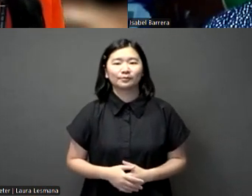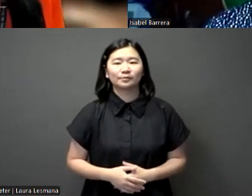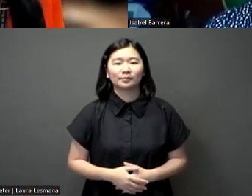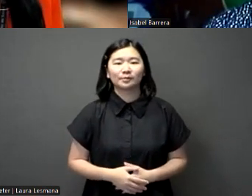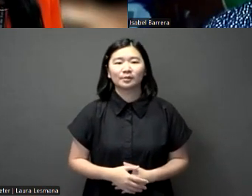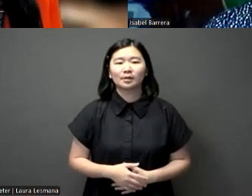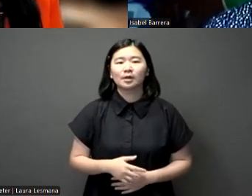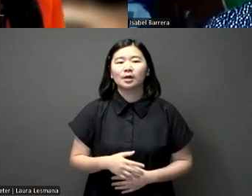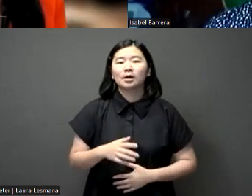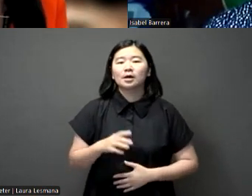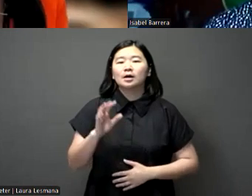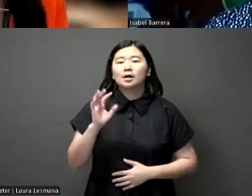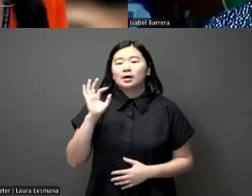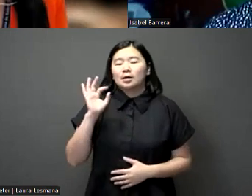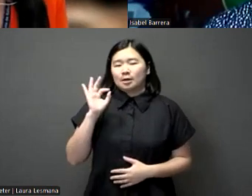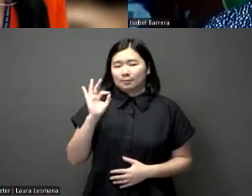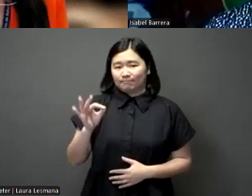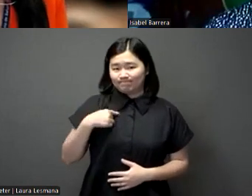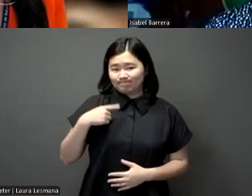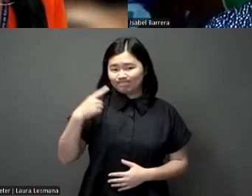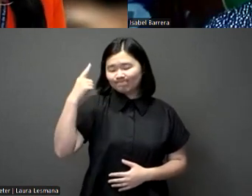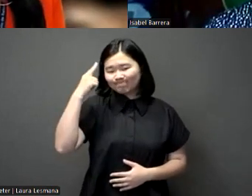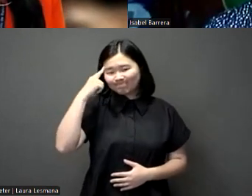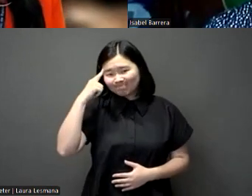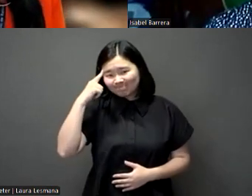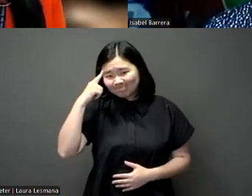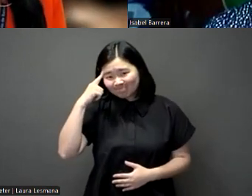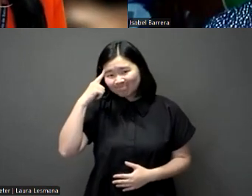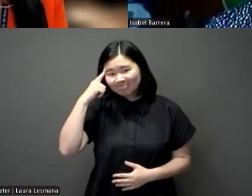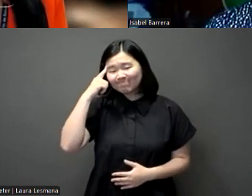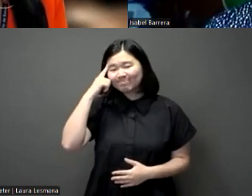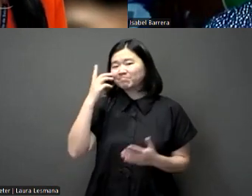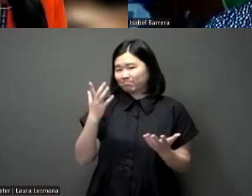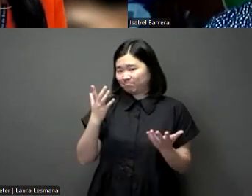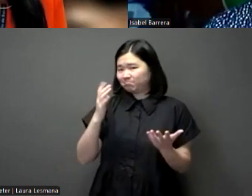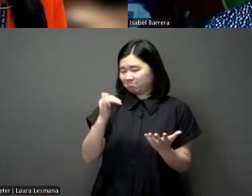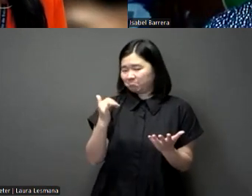a esta pregunta mencionando que, claro, el abordaje